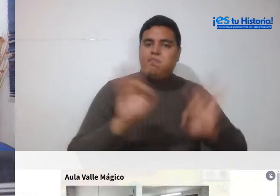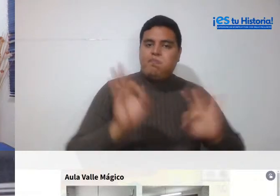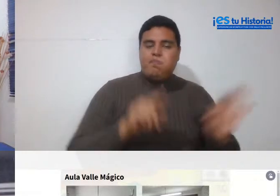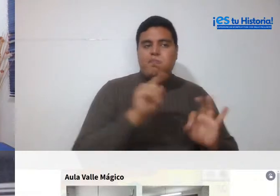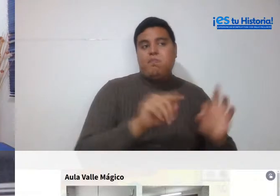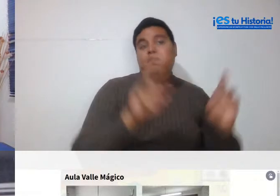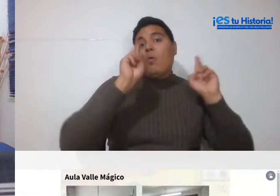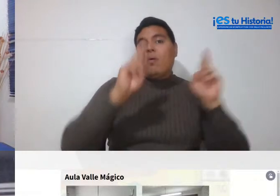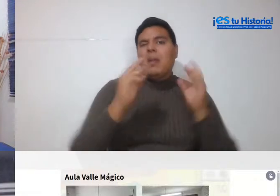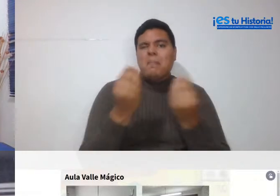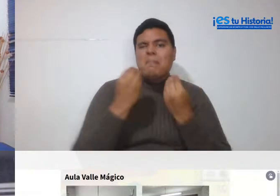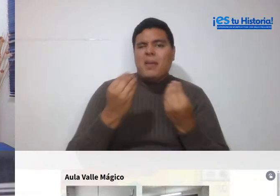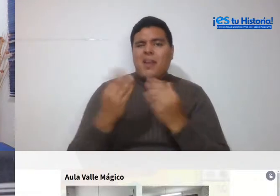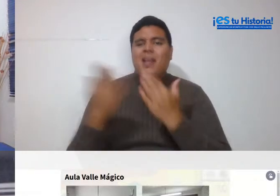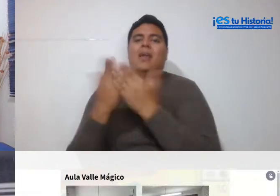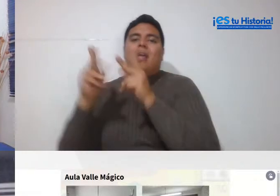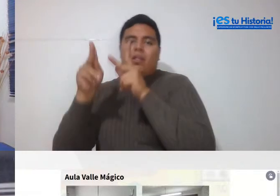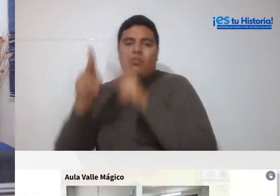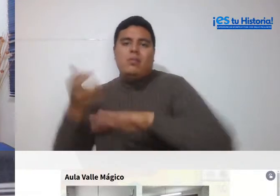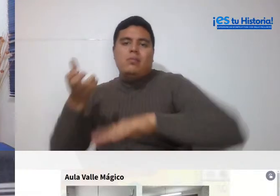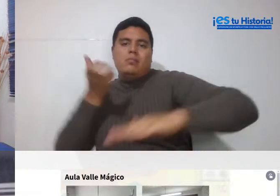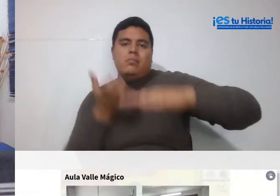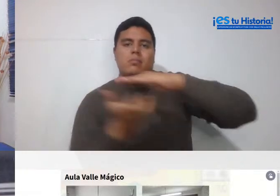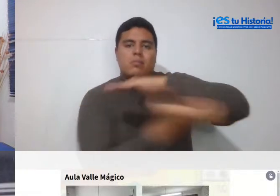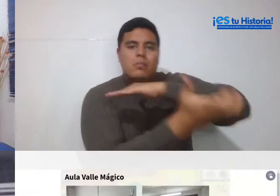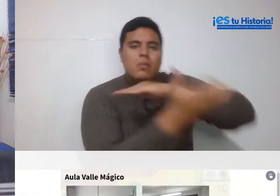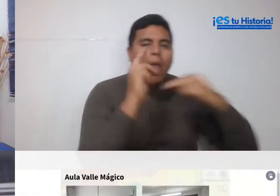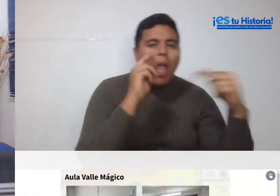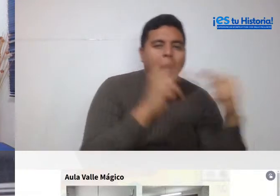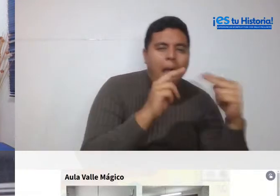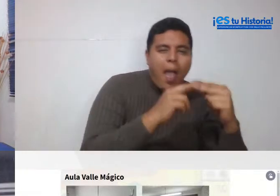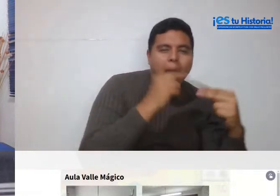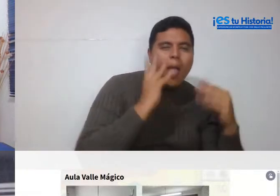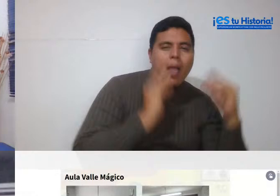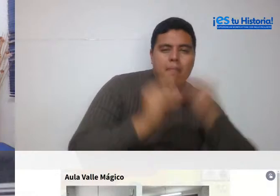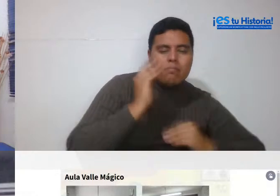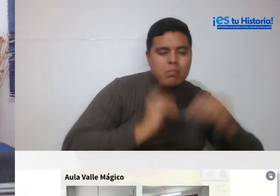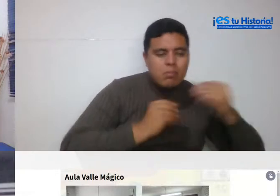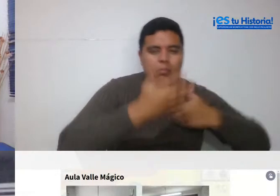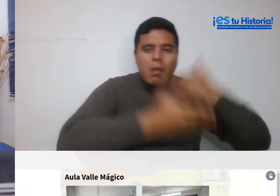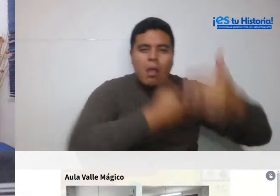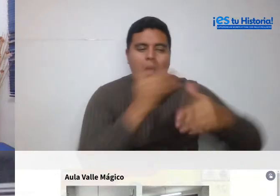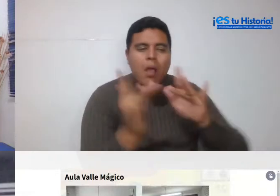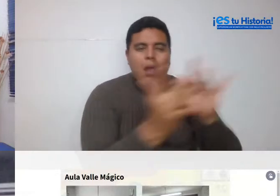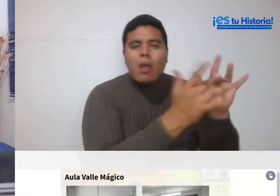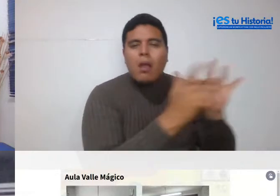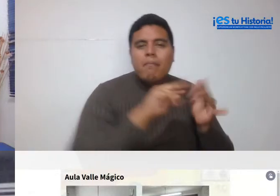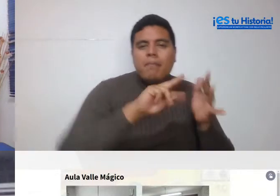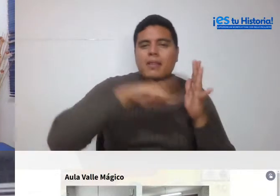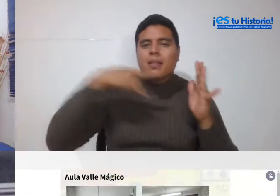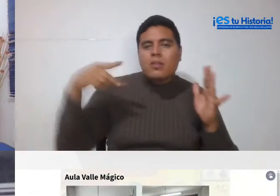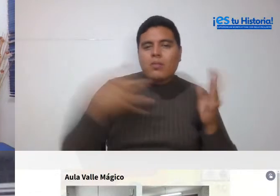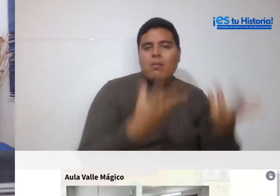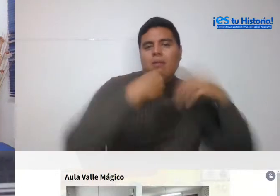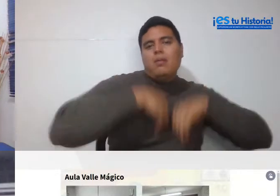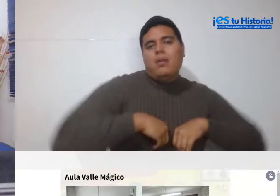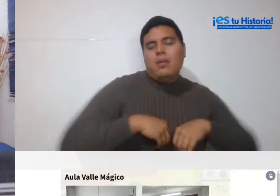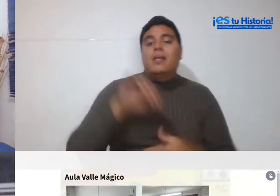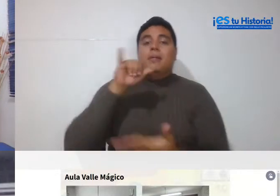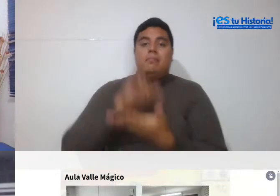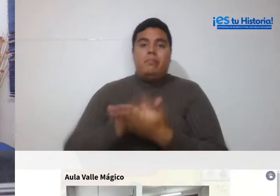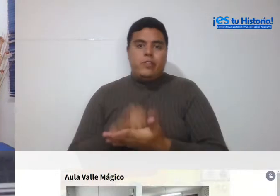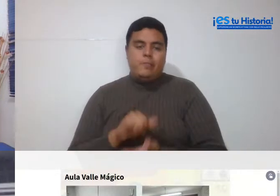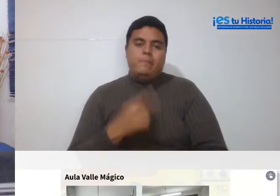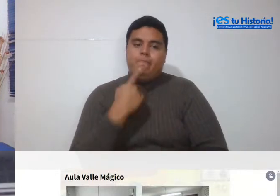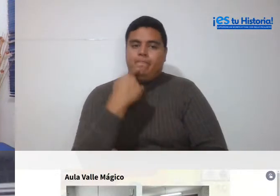aula para conocerla y esperar empezar esa exploración con la tecnología. Por eso lo digo, no podemos